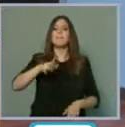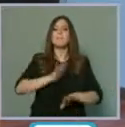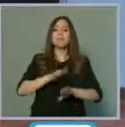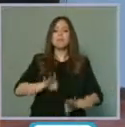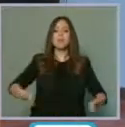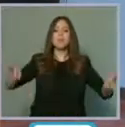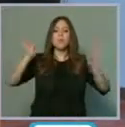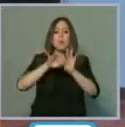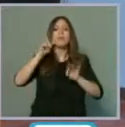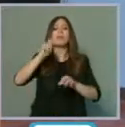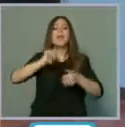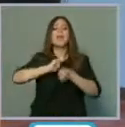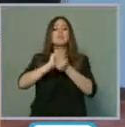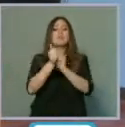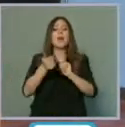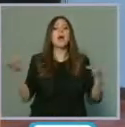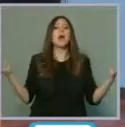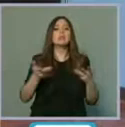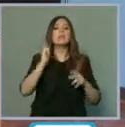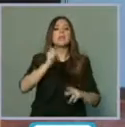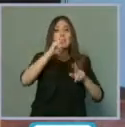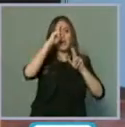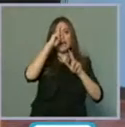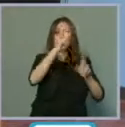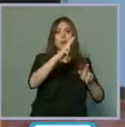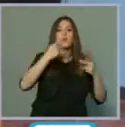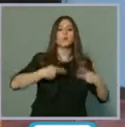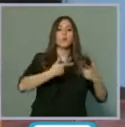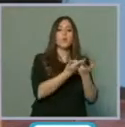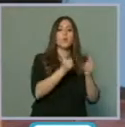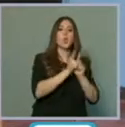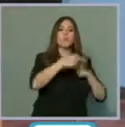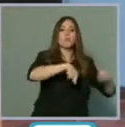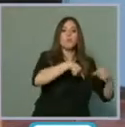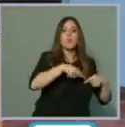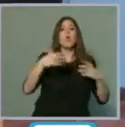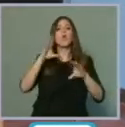es mantener y fomentar el respeto entre futbolistas, entre comunidad